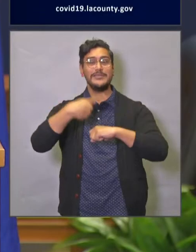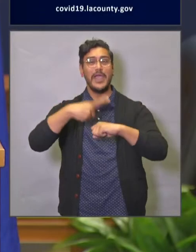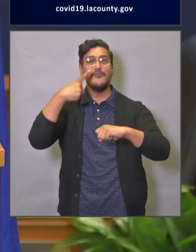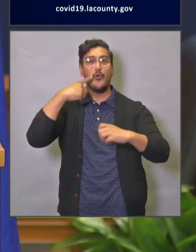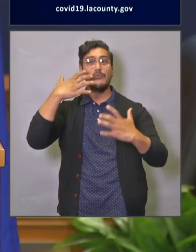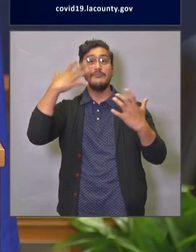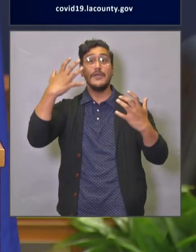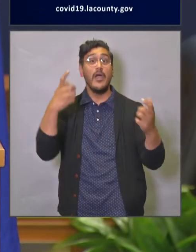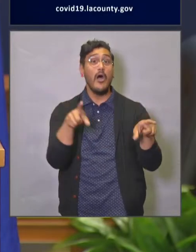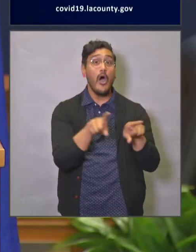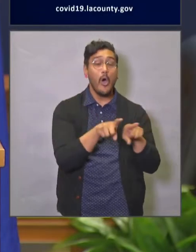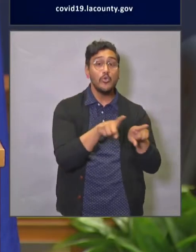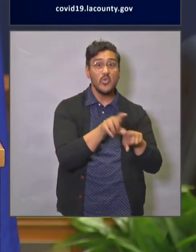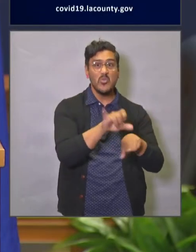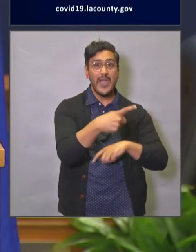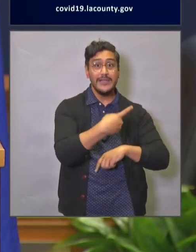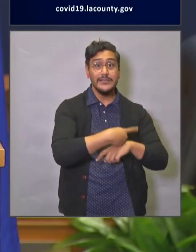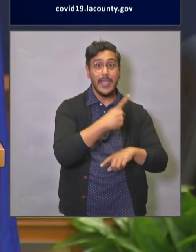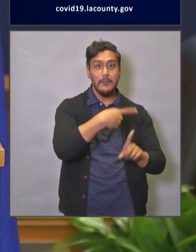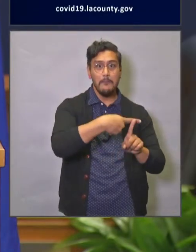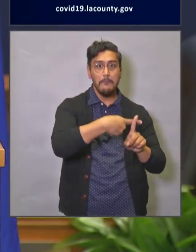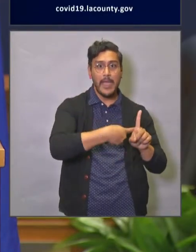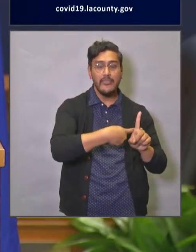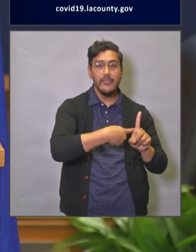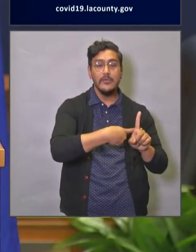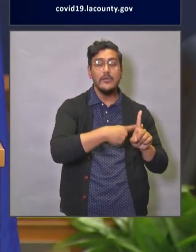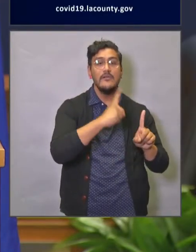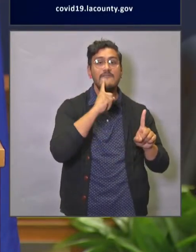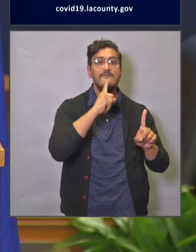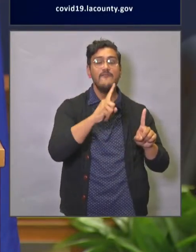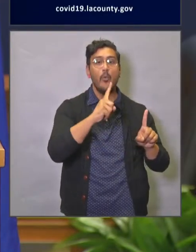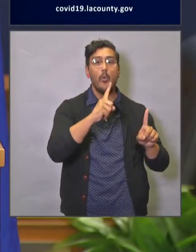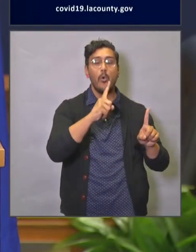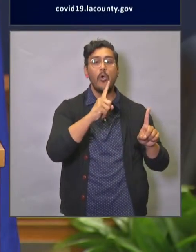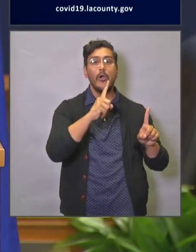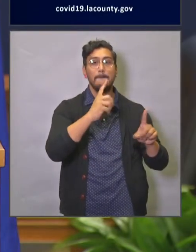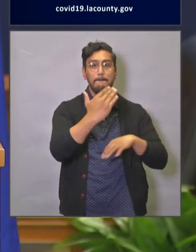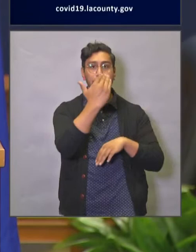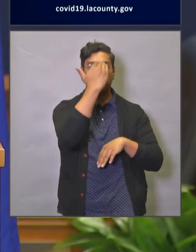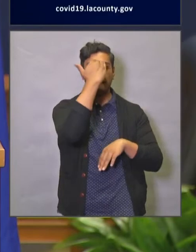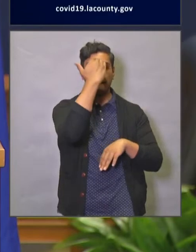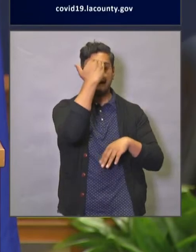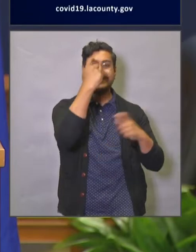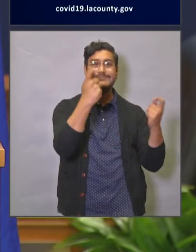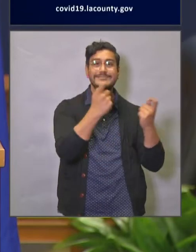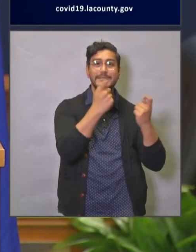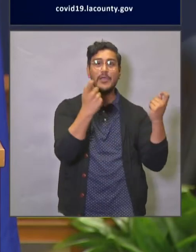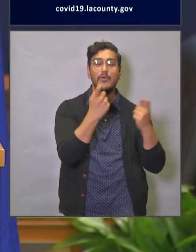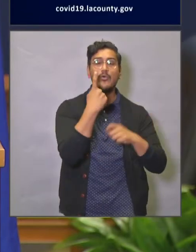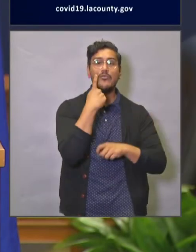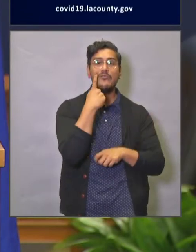que están celebrando el mes de observando las celebraciones de las